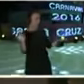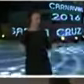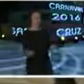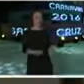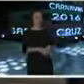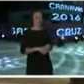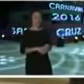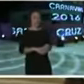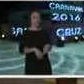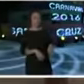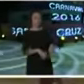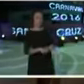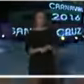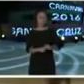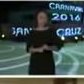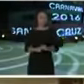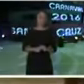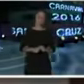da igual.